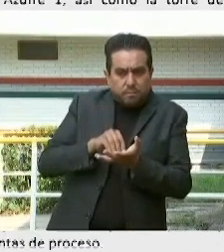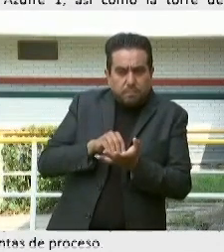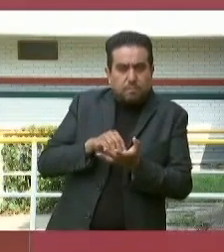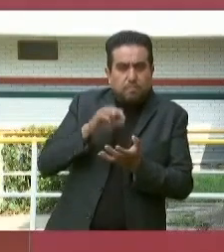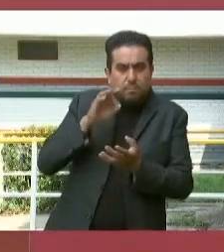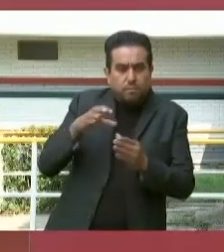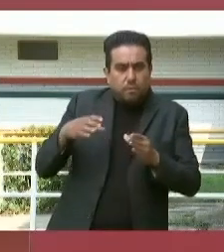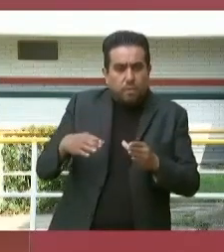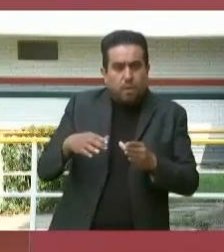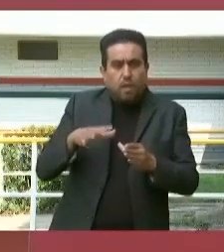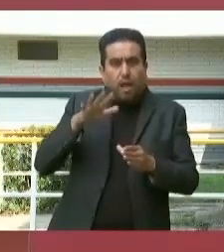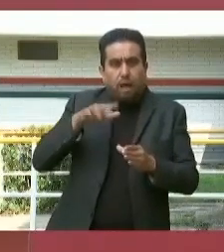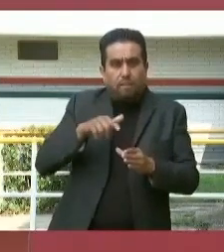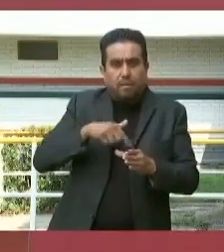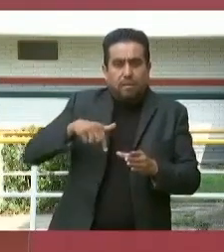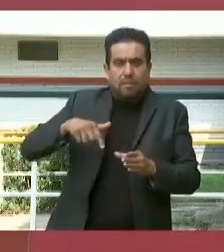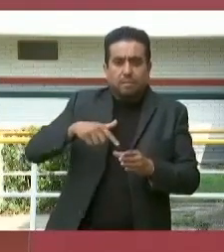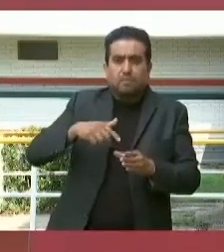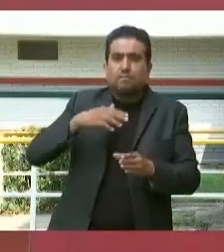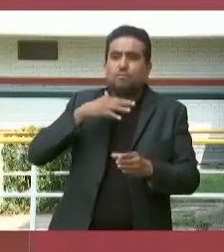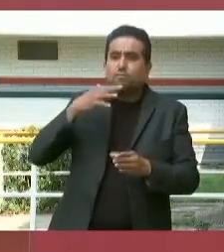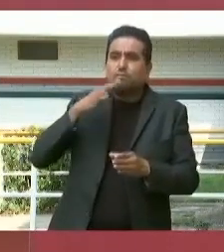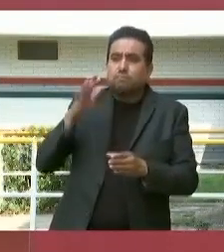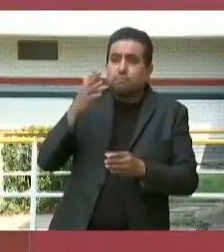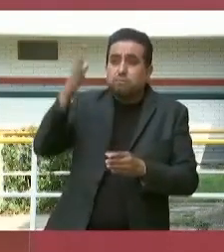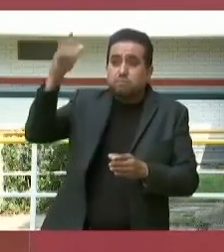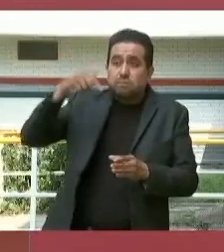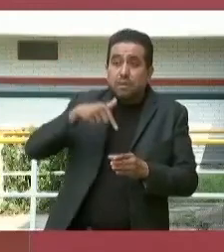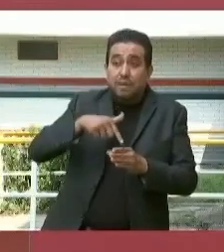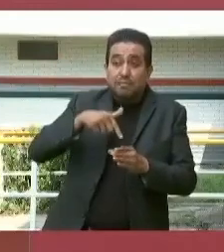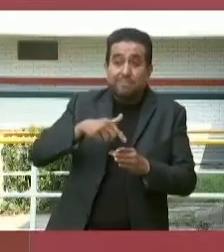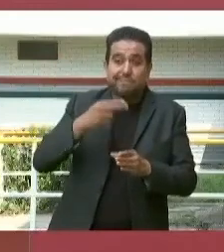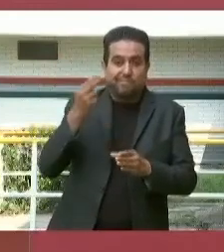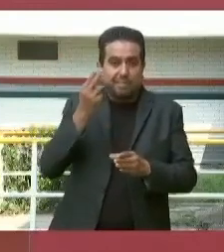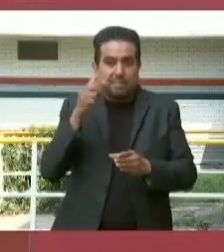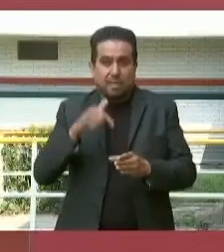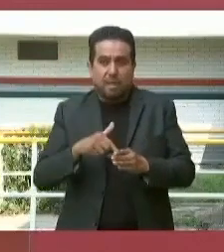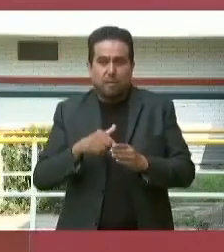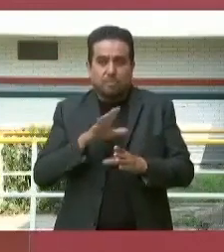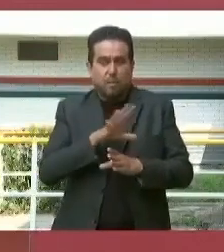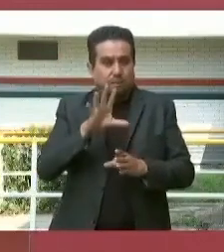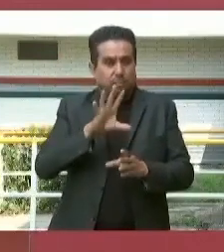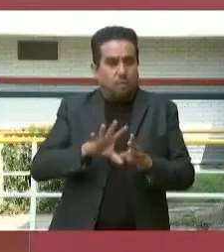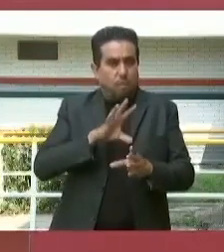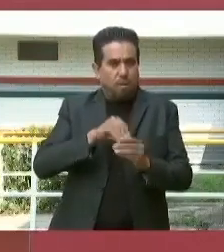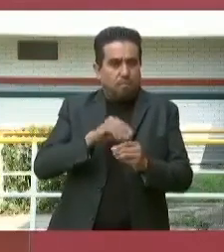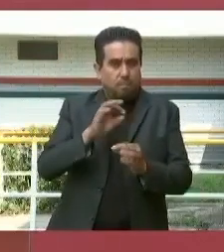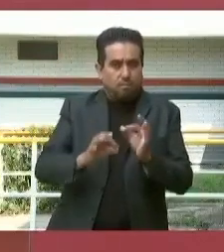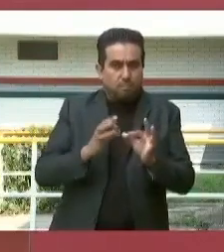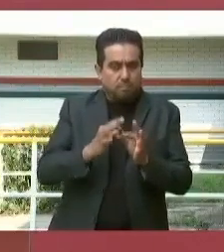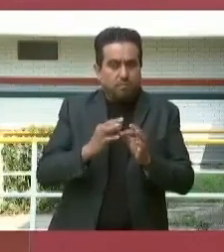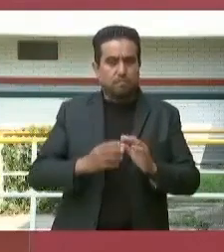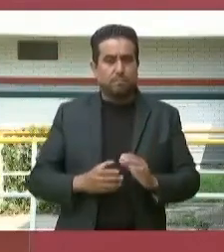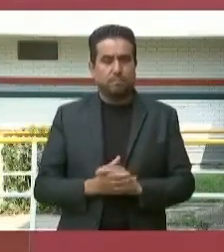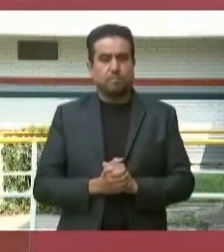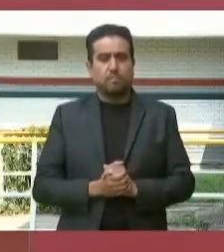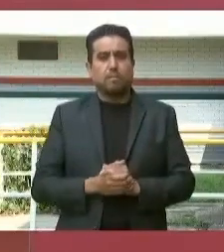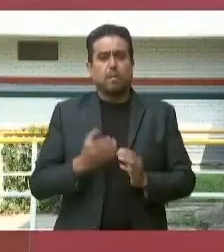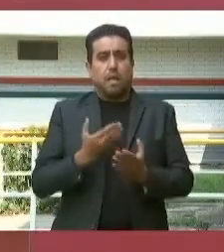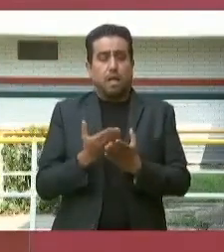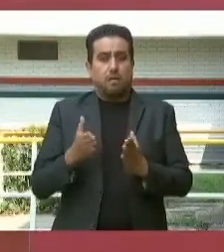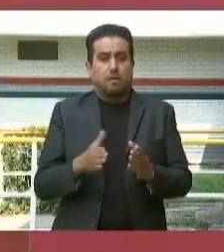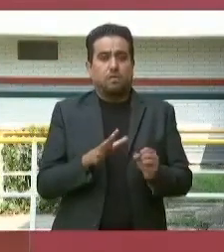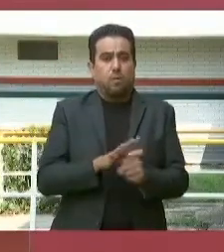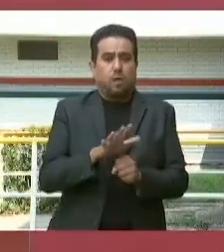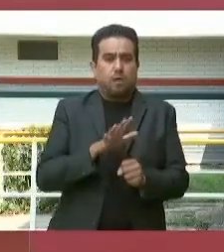emisiones contaminantes y ya es una planta que ya está en su totalidad se encuentra en ejecución la reparación